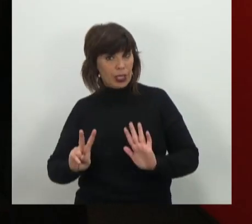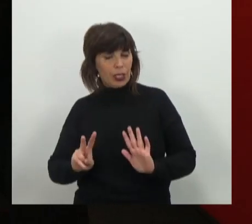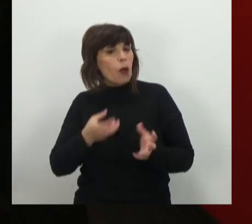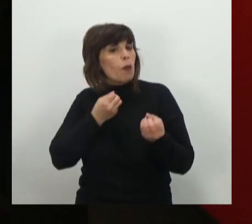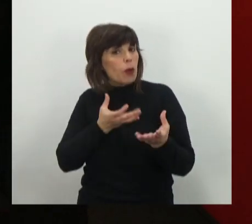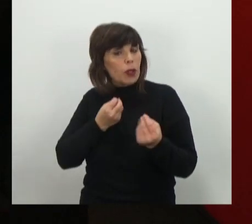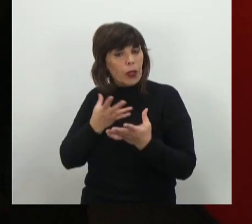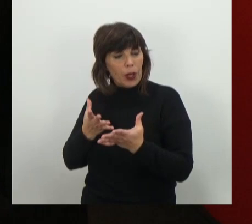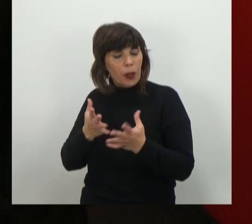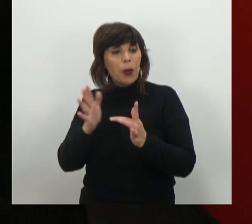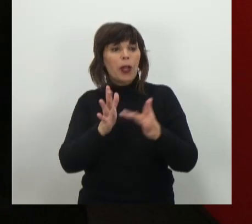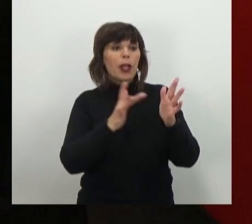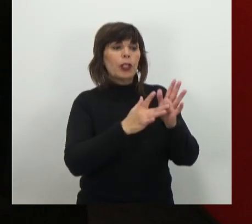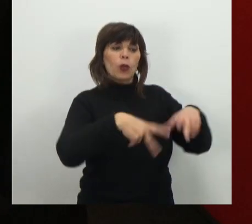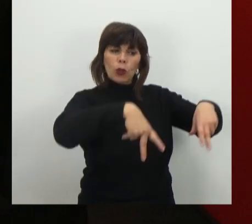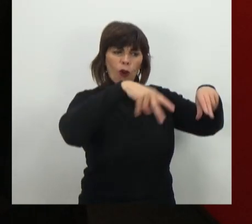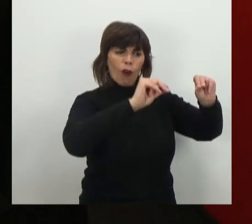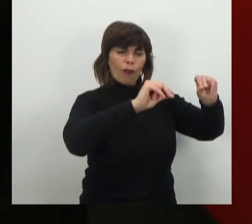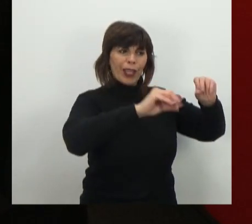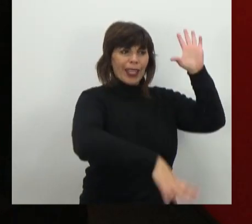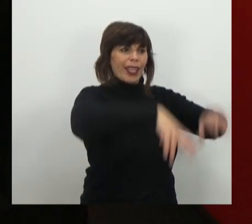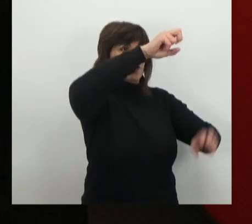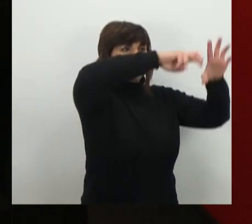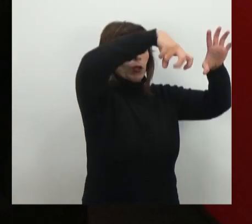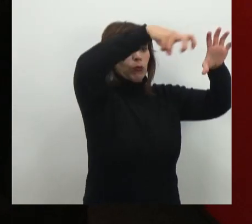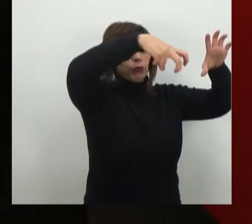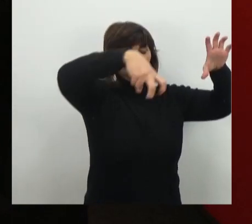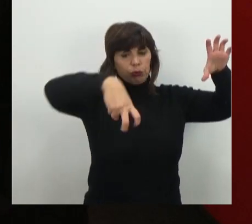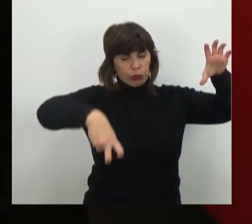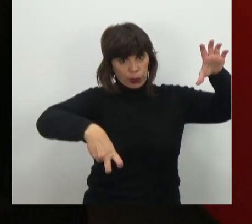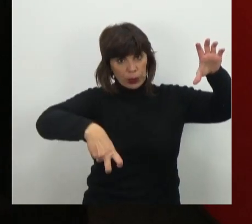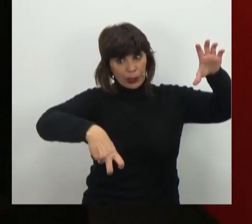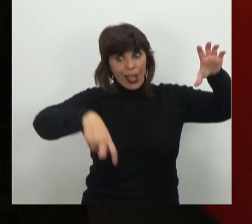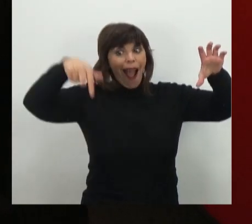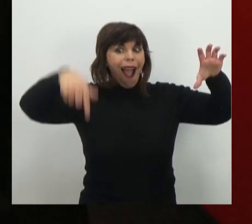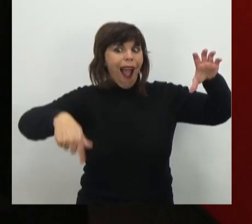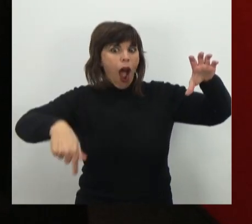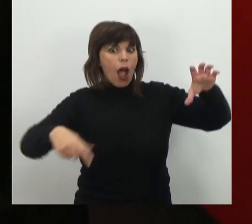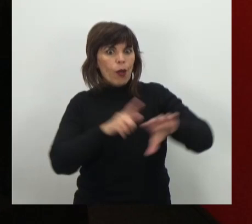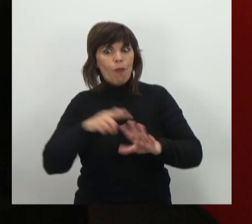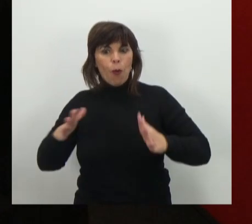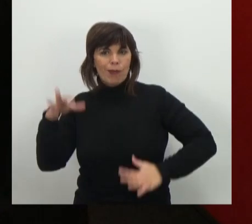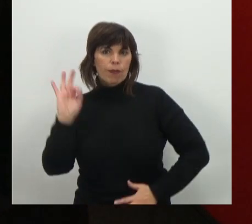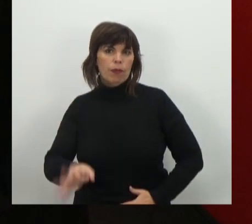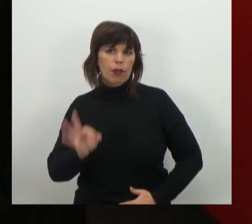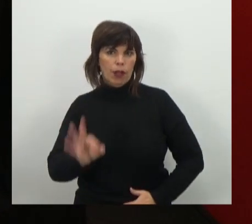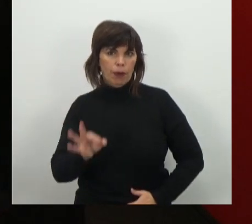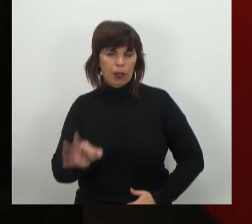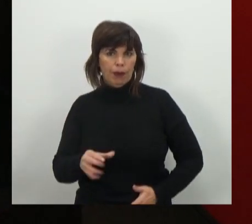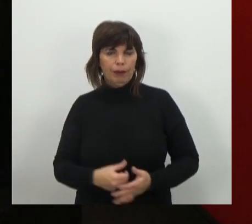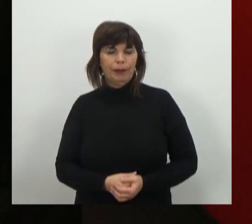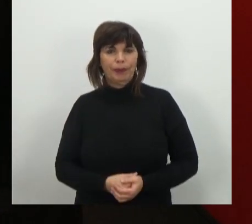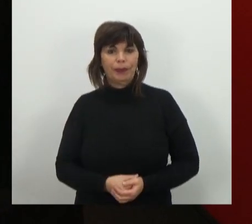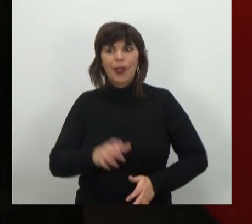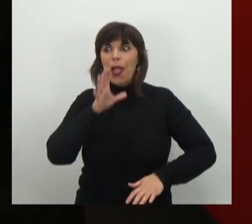bajó del monte, ahora vino el momento de la verdad. Ahora